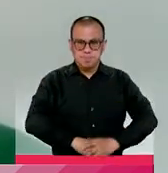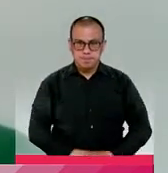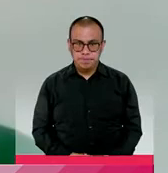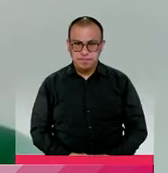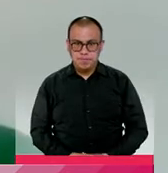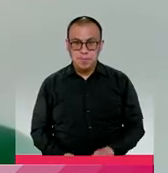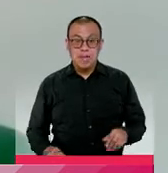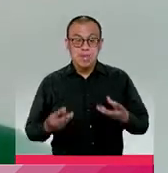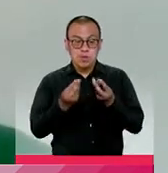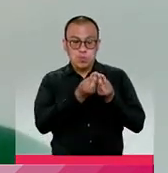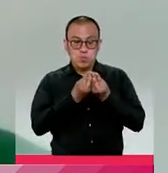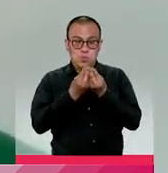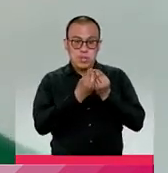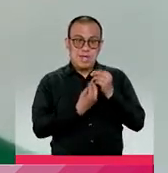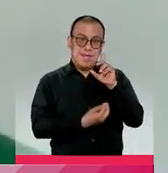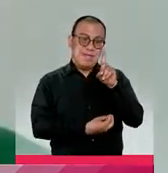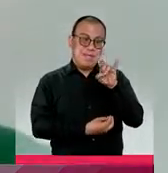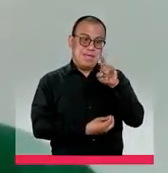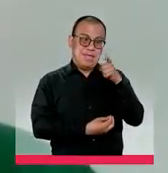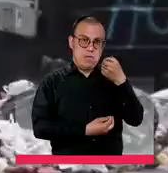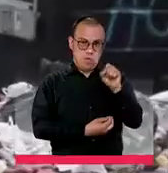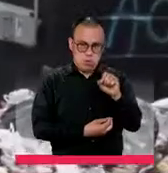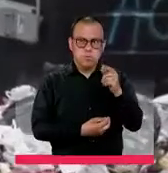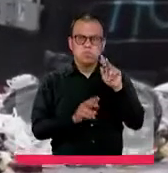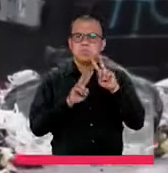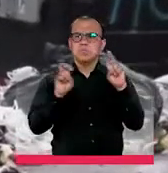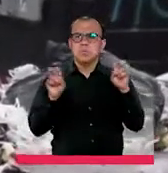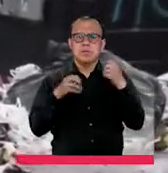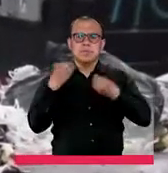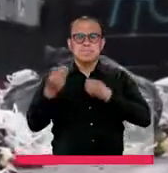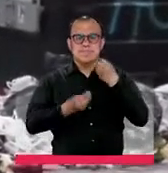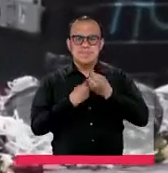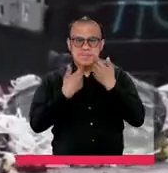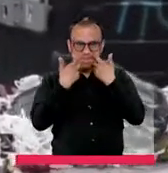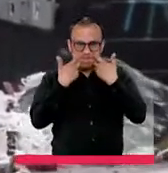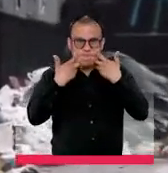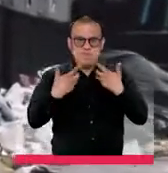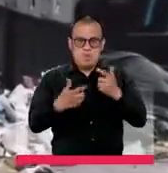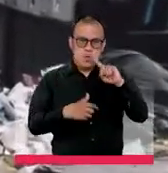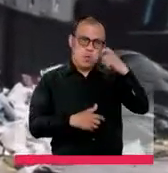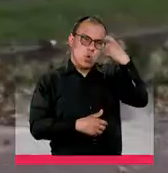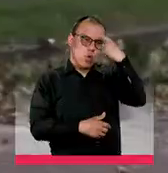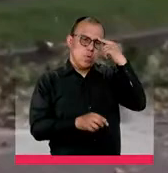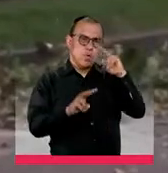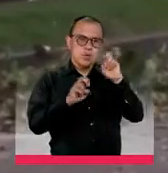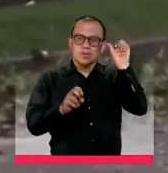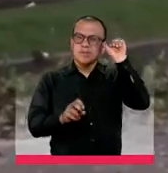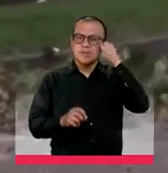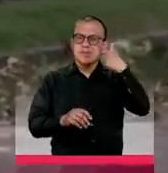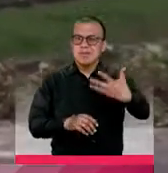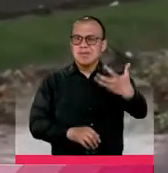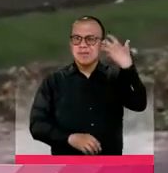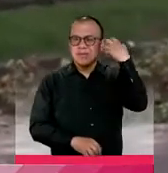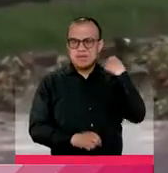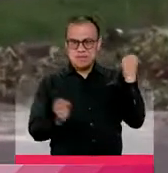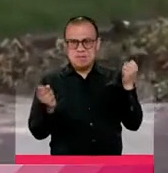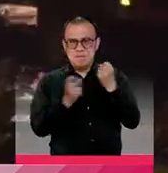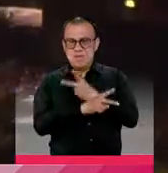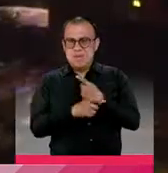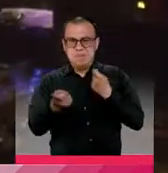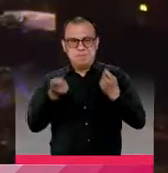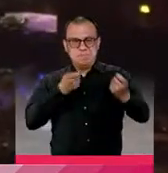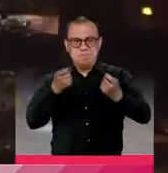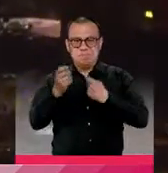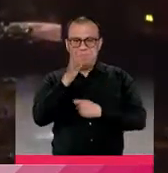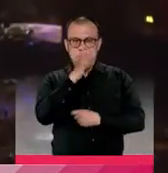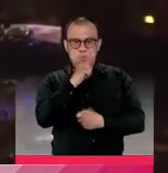el concejal de Bogotá, Diego Cancino, afirmó que se trató de un hecho de terrorismo de Estado que recuerda las épocas de violencia desbordada